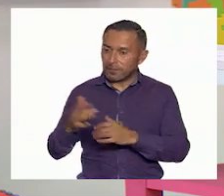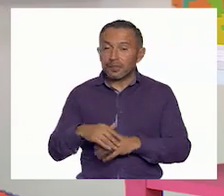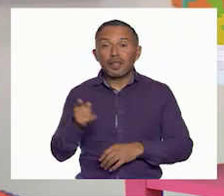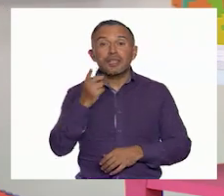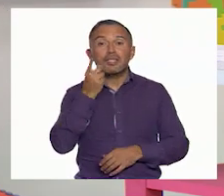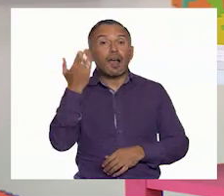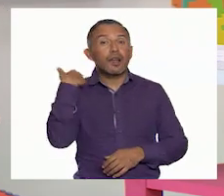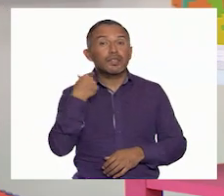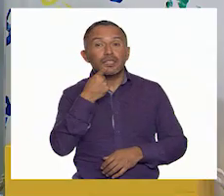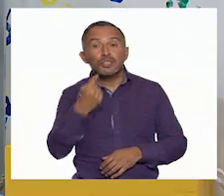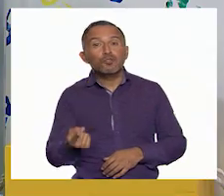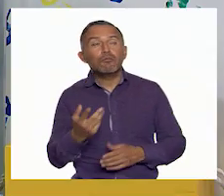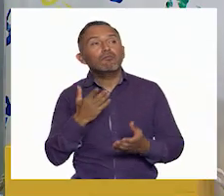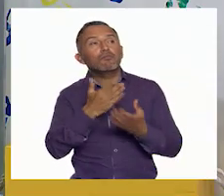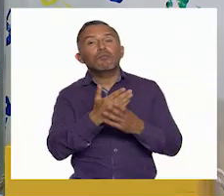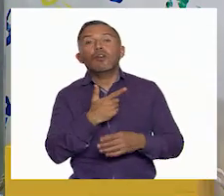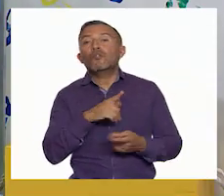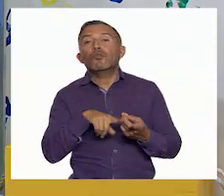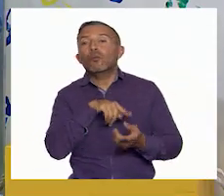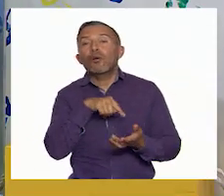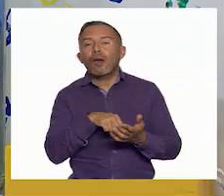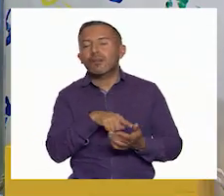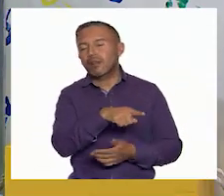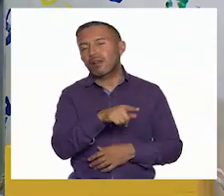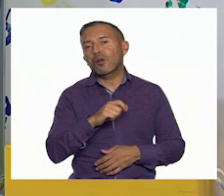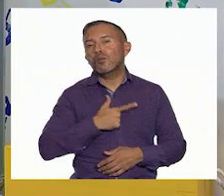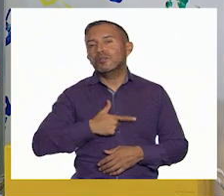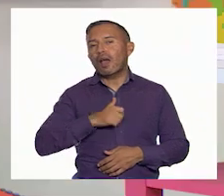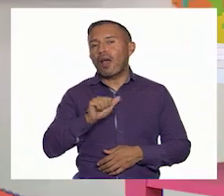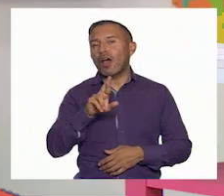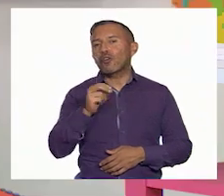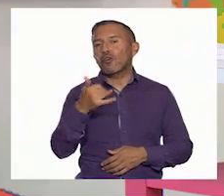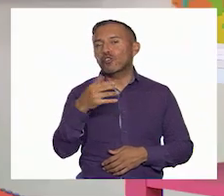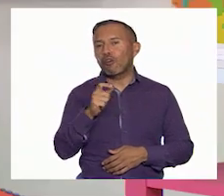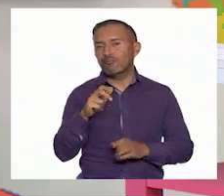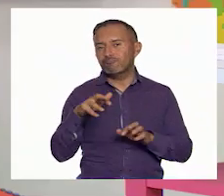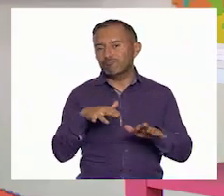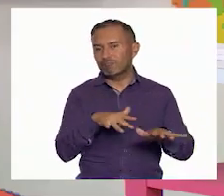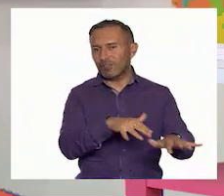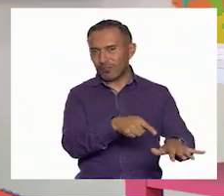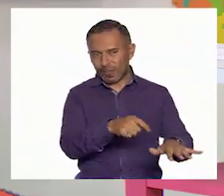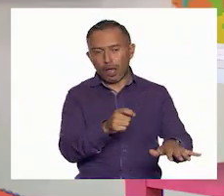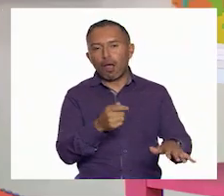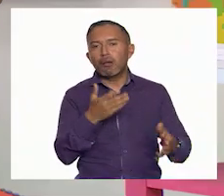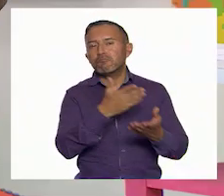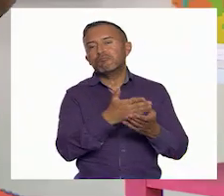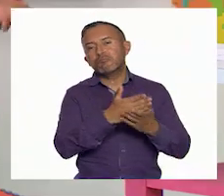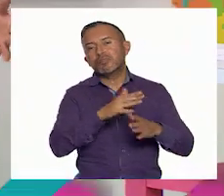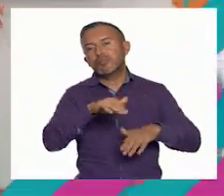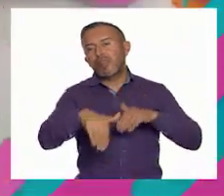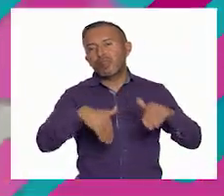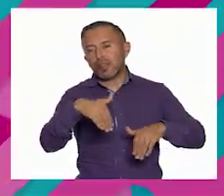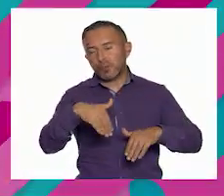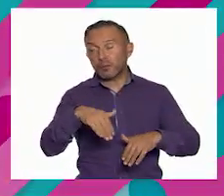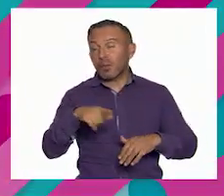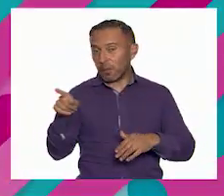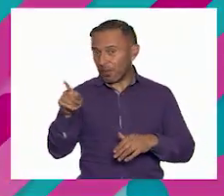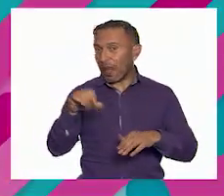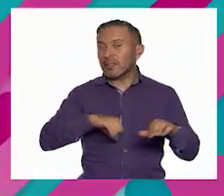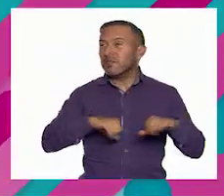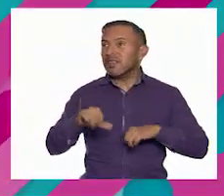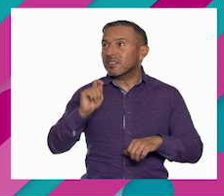¿a dónde, Pili? Le gustaba ir a nadar al arroyo. Bueno, ¿y qué les parece si en casa me ayudan a escribir la actividad? Nadar en el